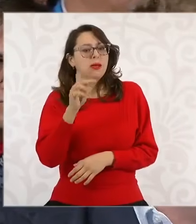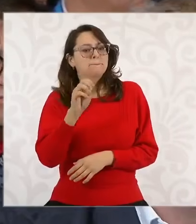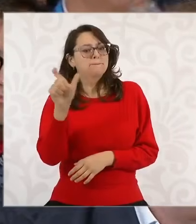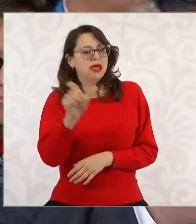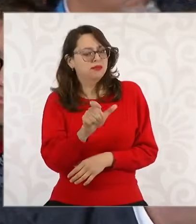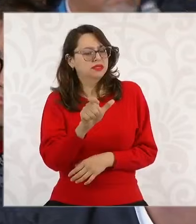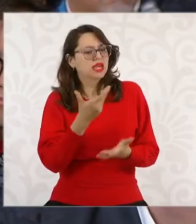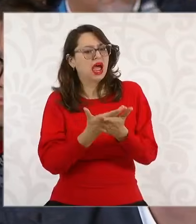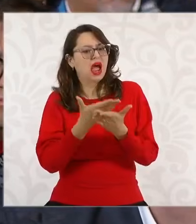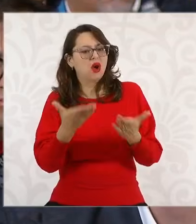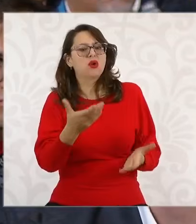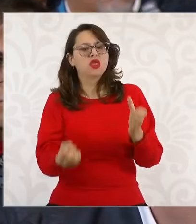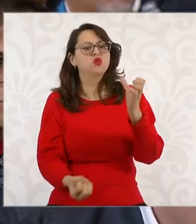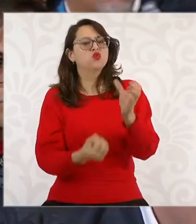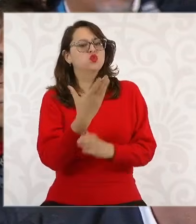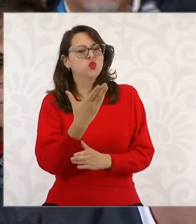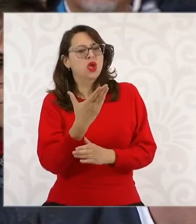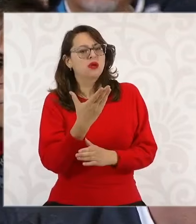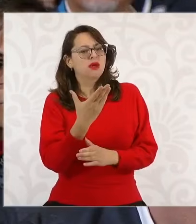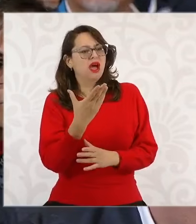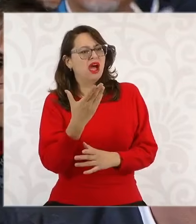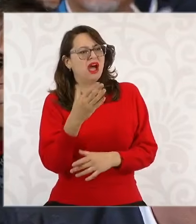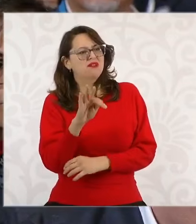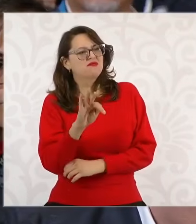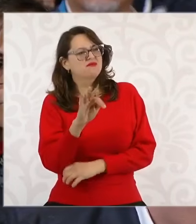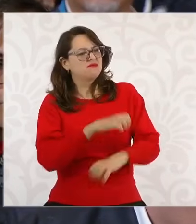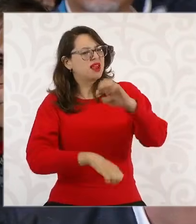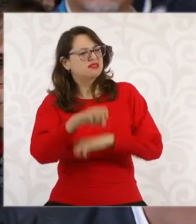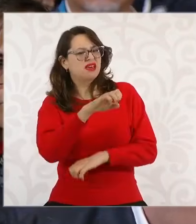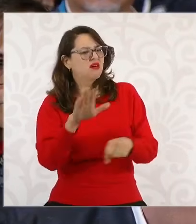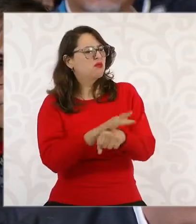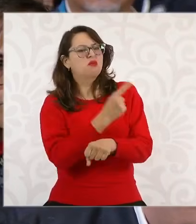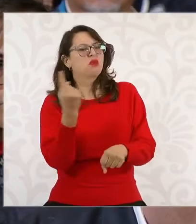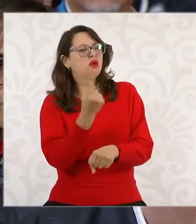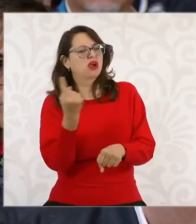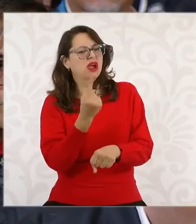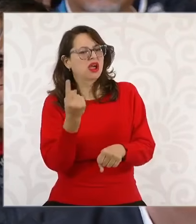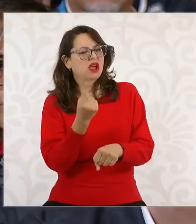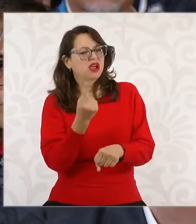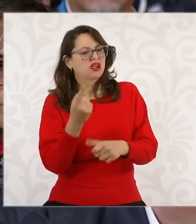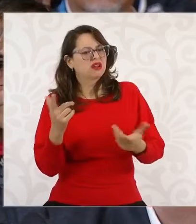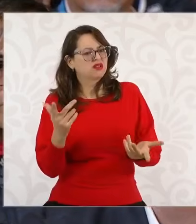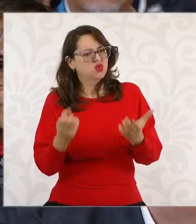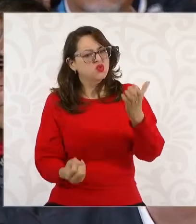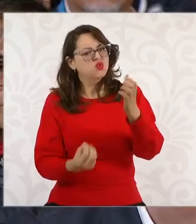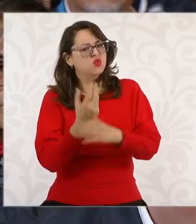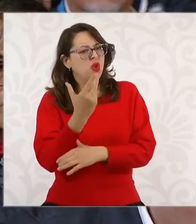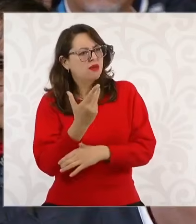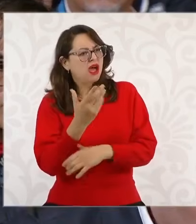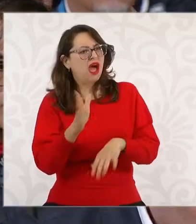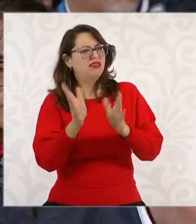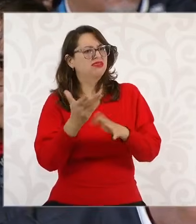¿Por qué la creación de esta nueva se maneja como filial y por qué pues la necesidad de crear una nueva cuando ya se